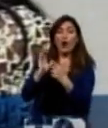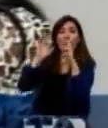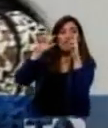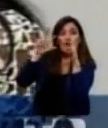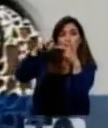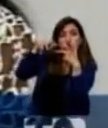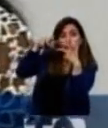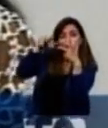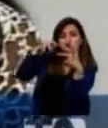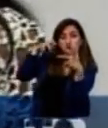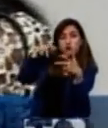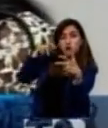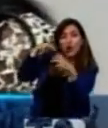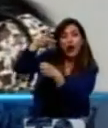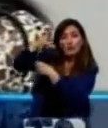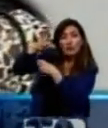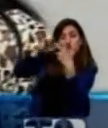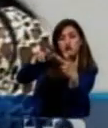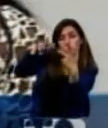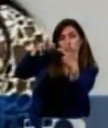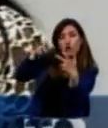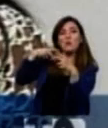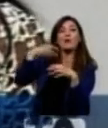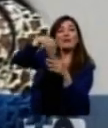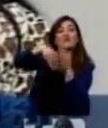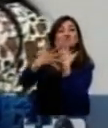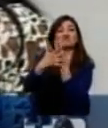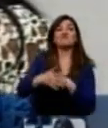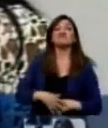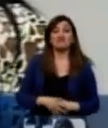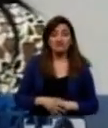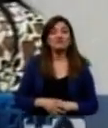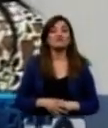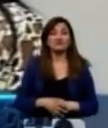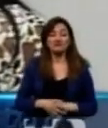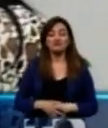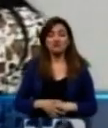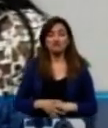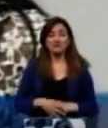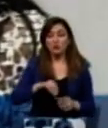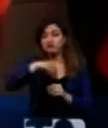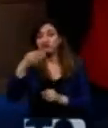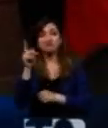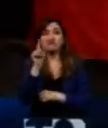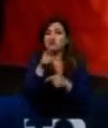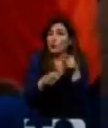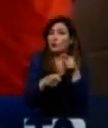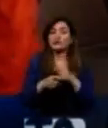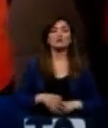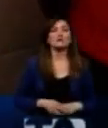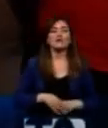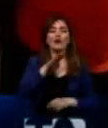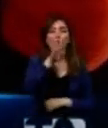autoridad judicial convoque a los privados de libertad que están en esta zonal, su comparecencia será a través de videoconferencia. Ellos se suman a